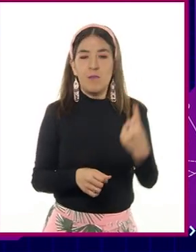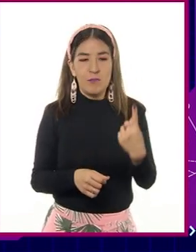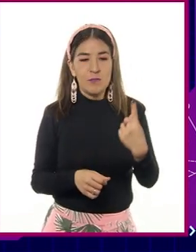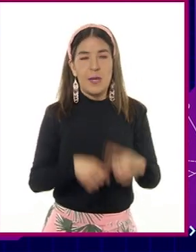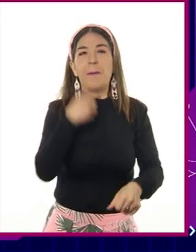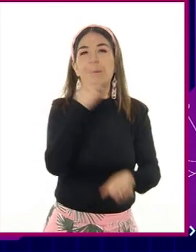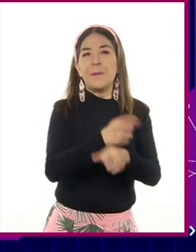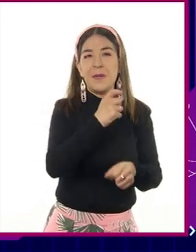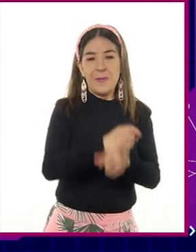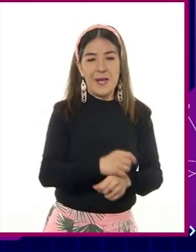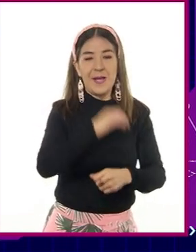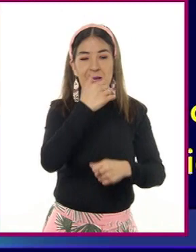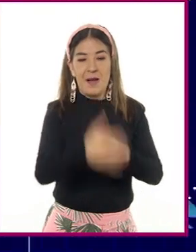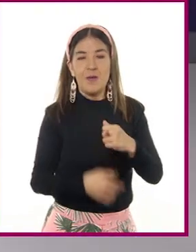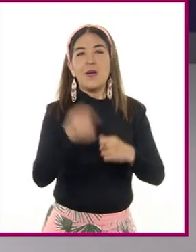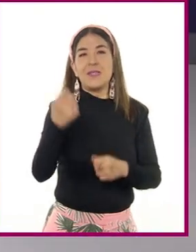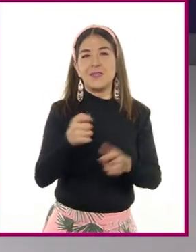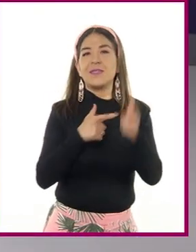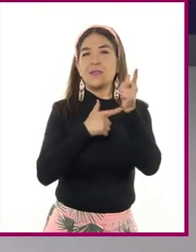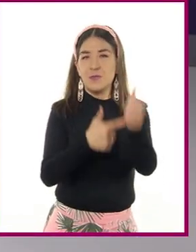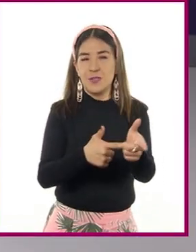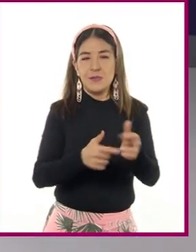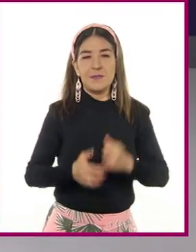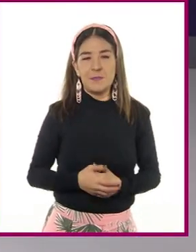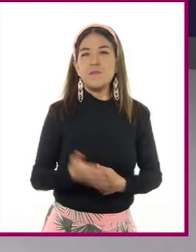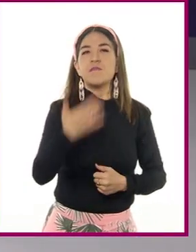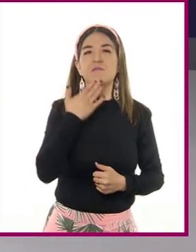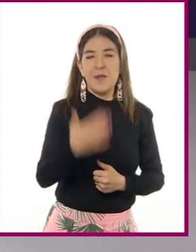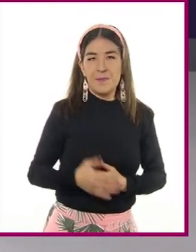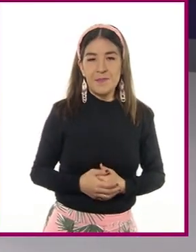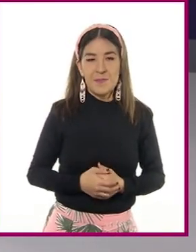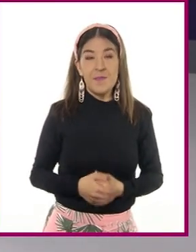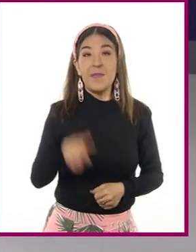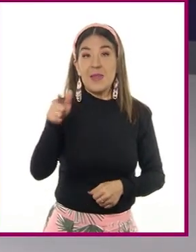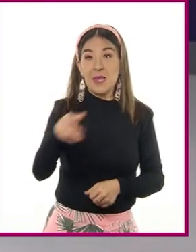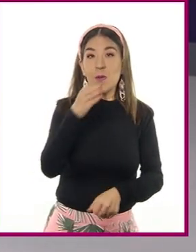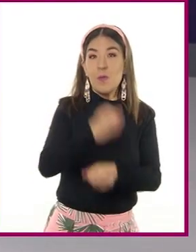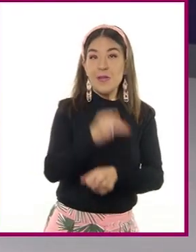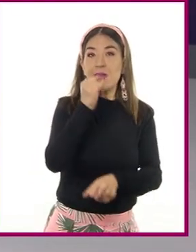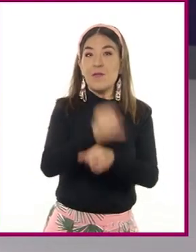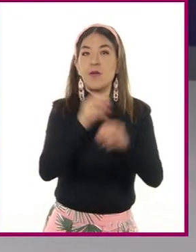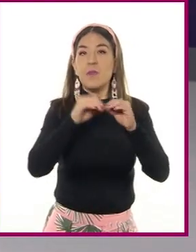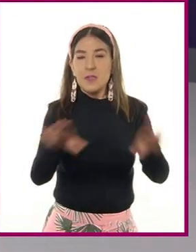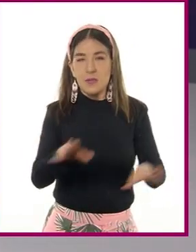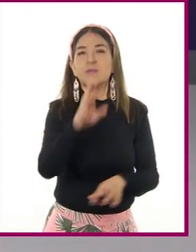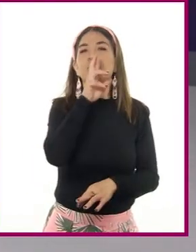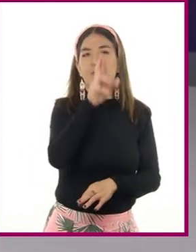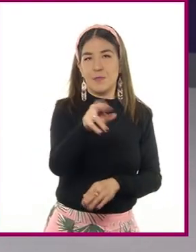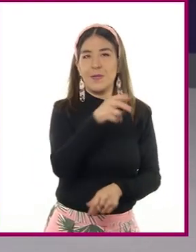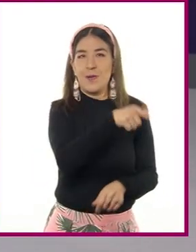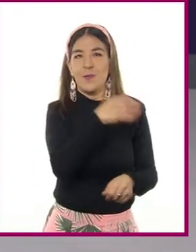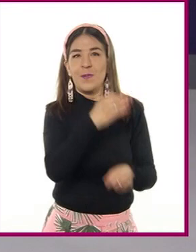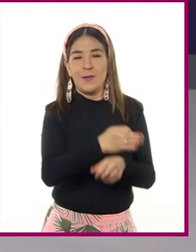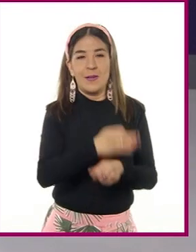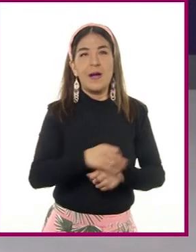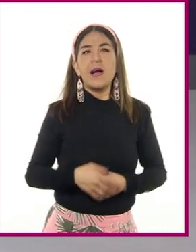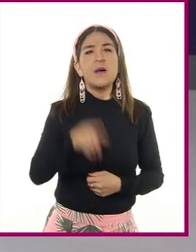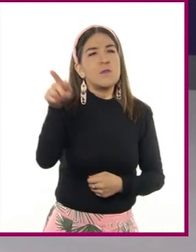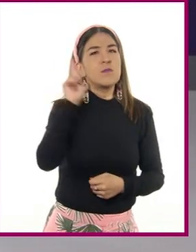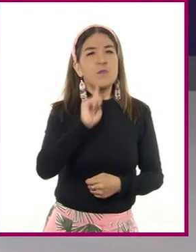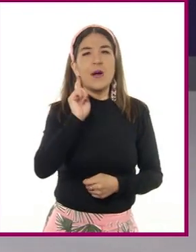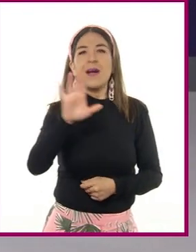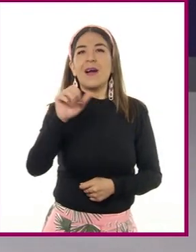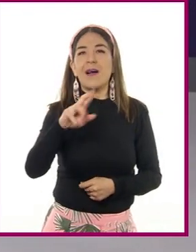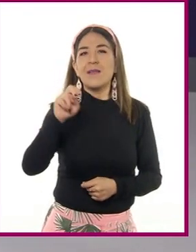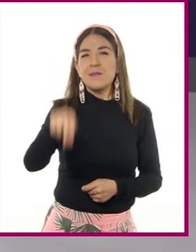el primer término de la sucesión. Muy bien, con toda esta información resolvamos lo siguiente. Carmen quiere